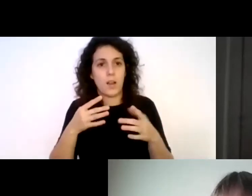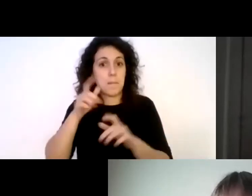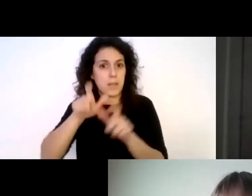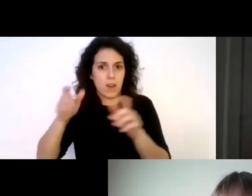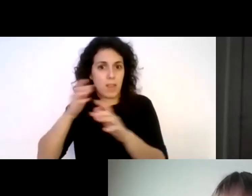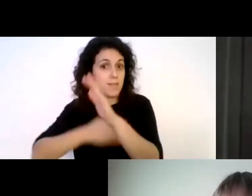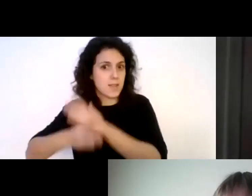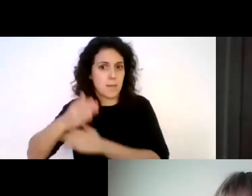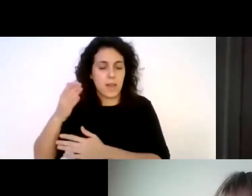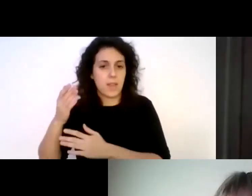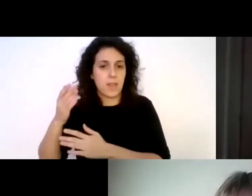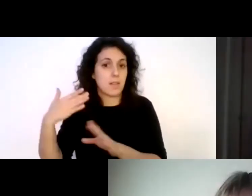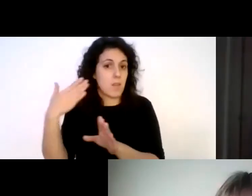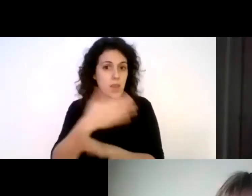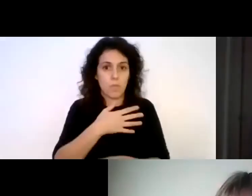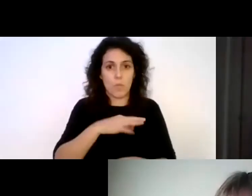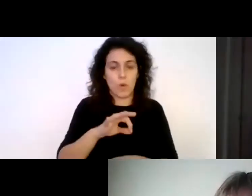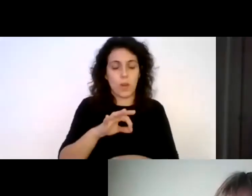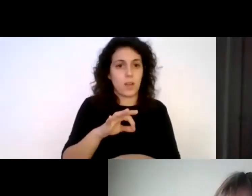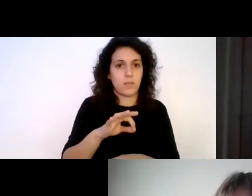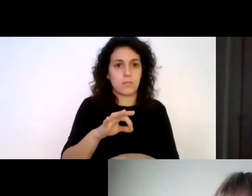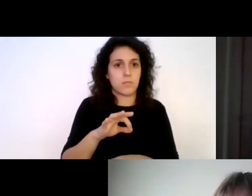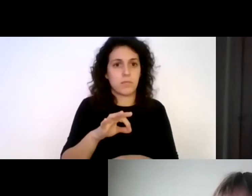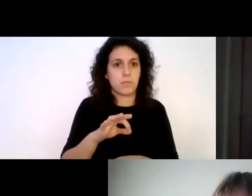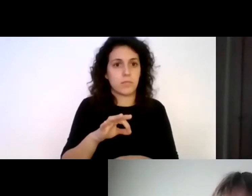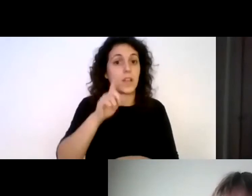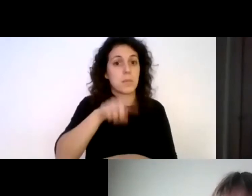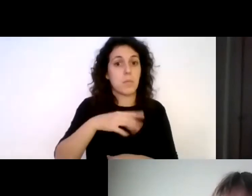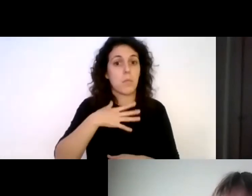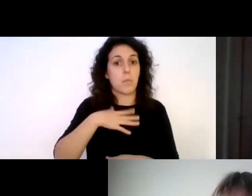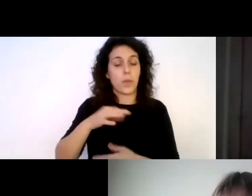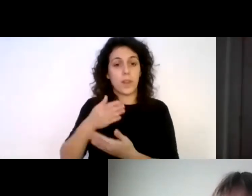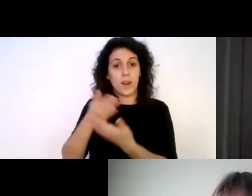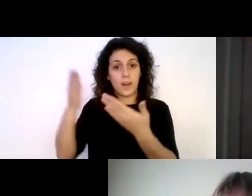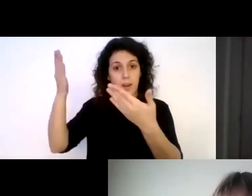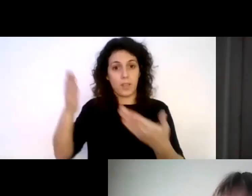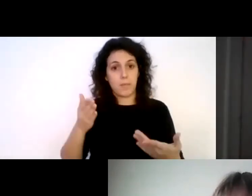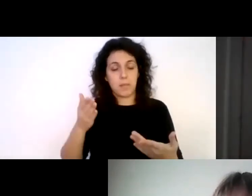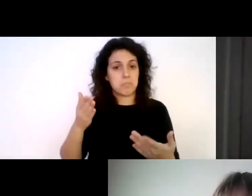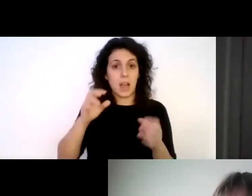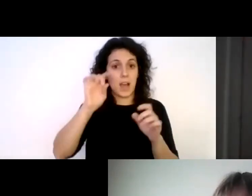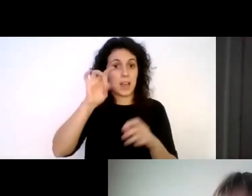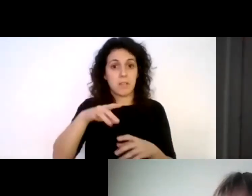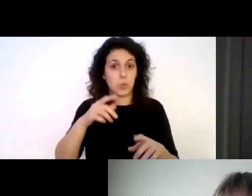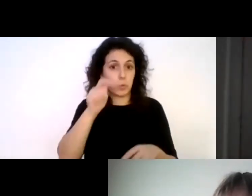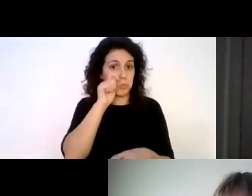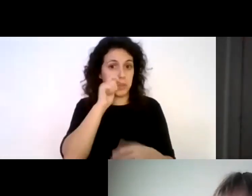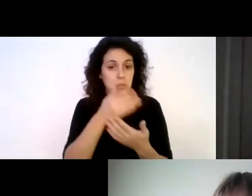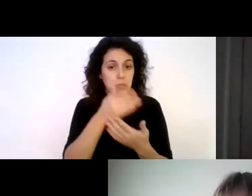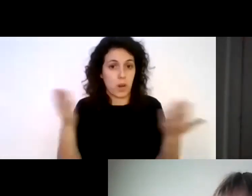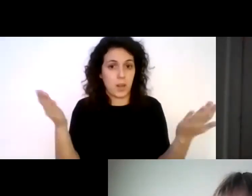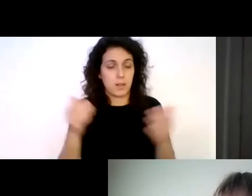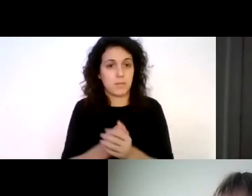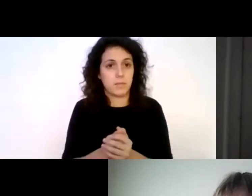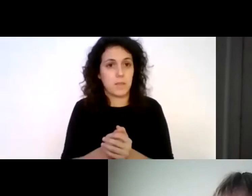discapacidad, por extensión, lo está para recibir a cualquier tipo de turista, entre ellos, por supuesto,